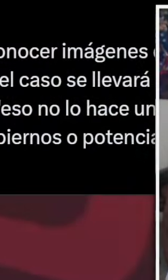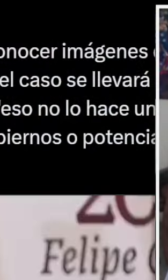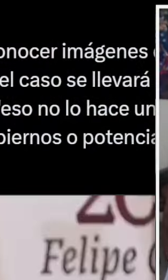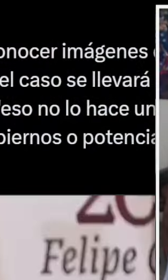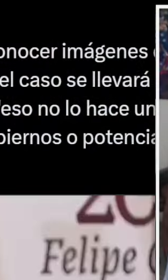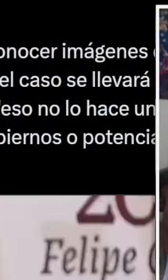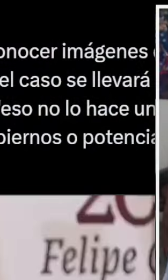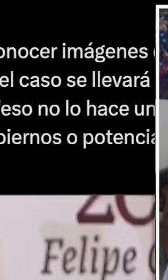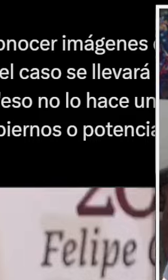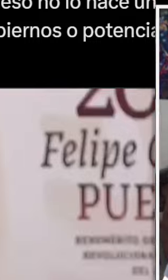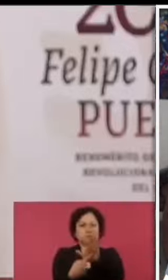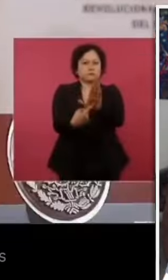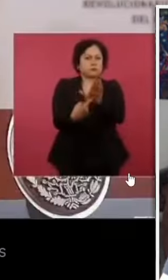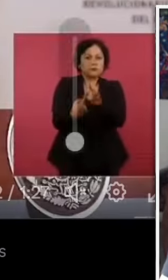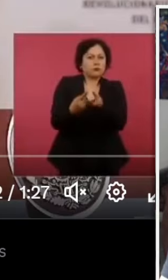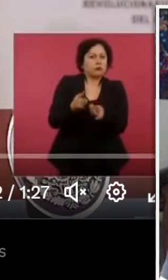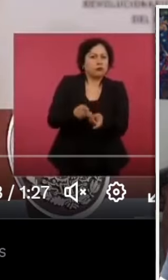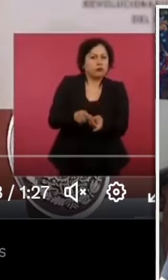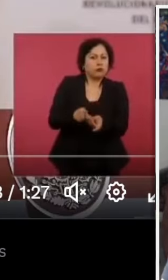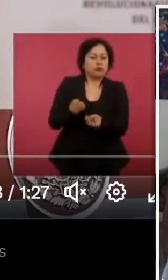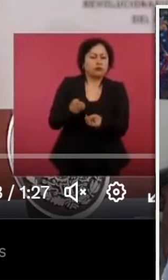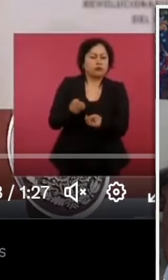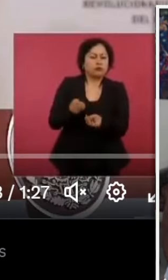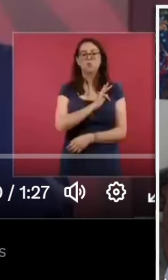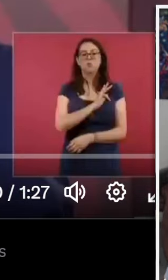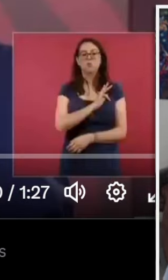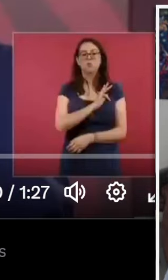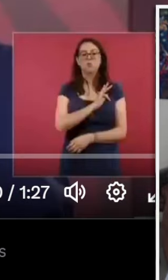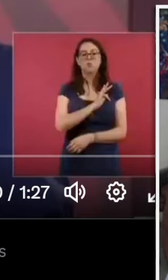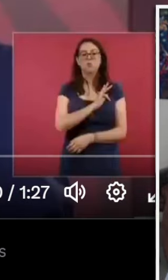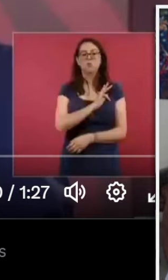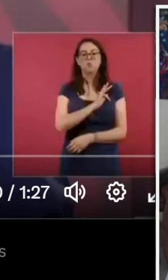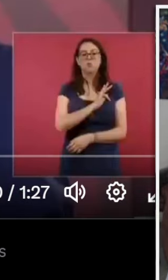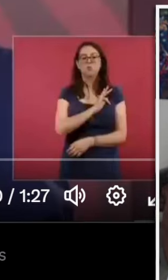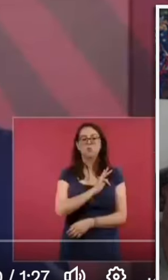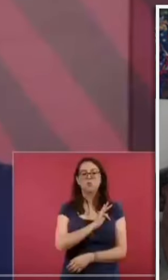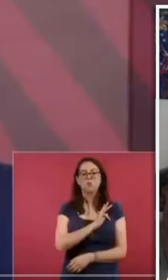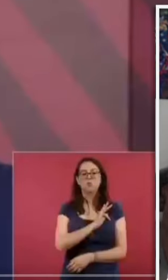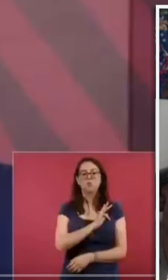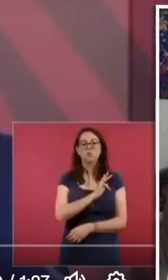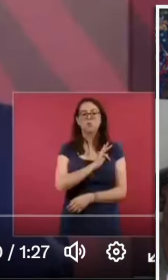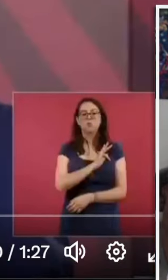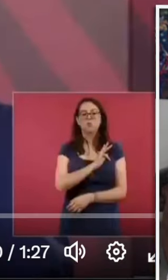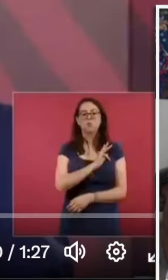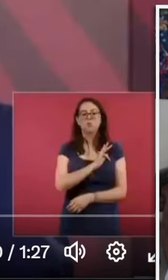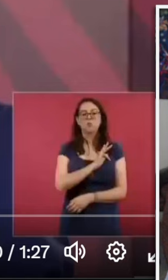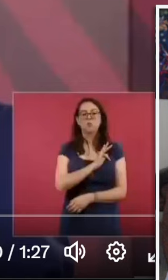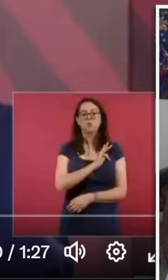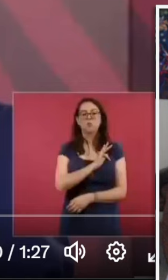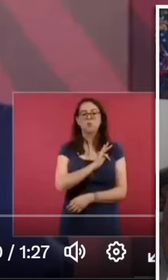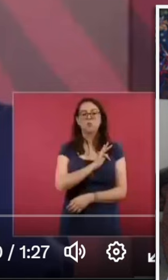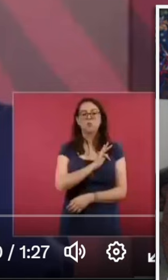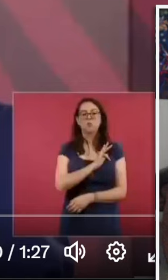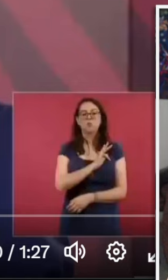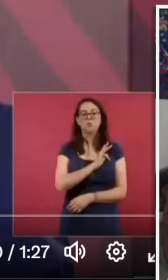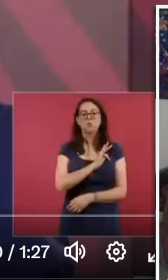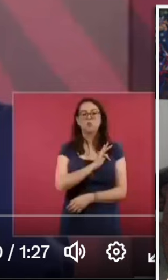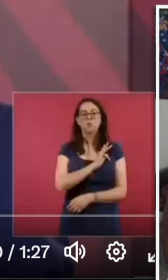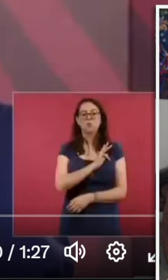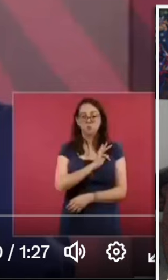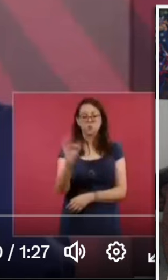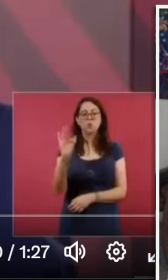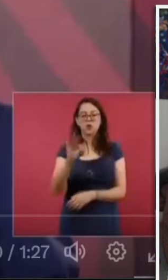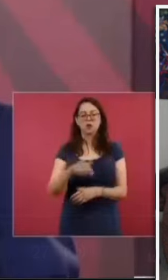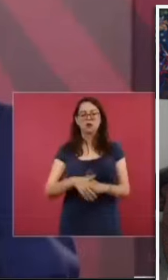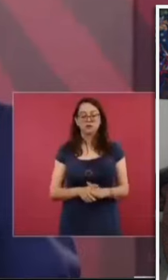es que el presidente Andrés Manuel López Obrador acaba de lanzar un mensaje directo hacia Ecuador y dice a México se le respeta de esta